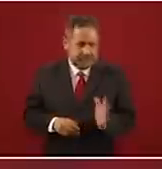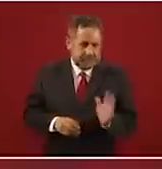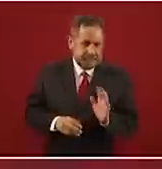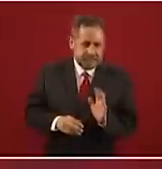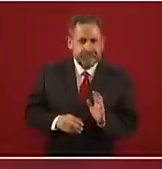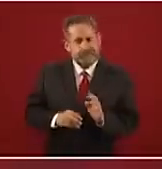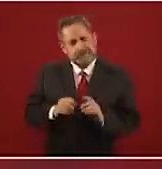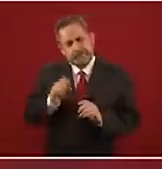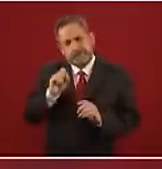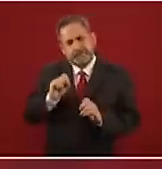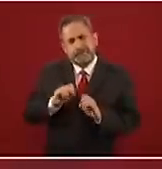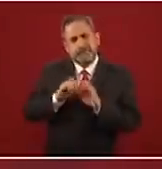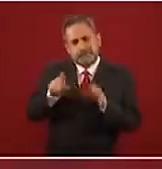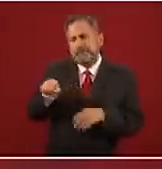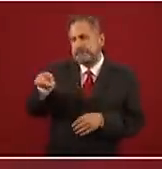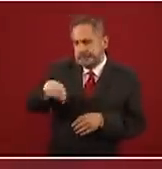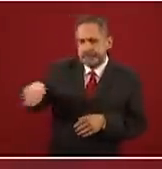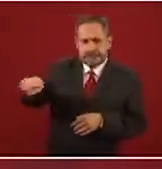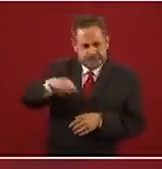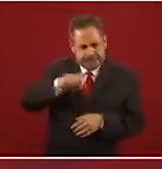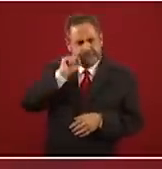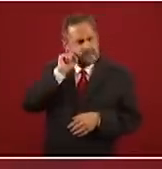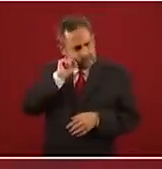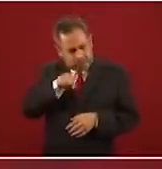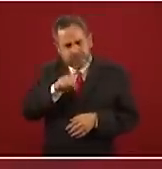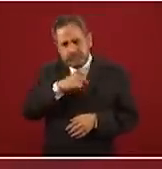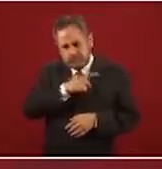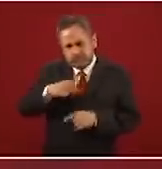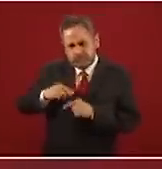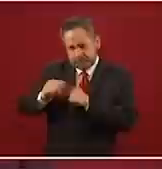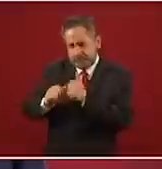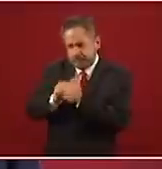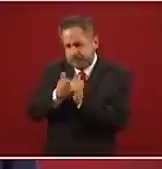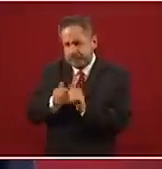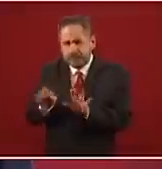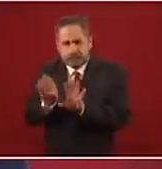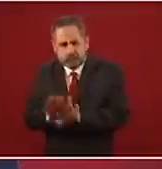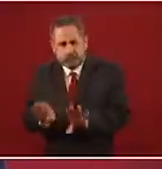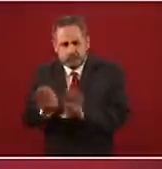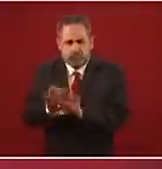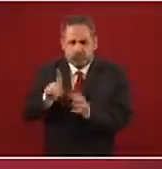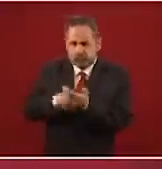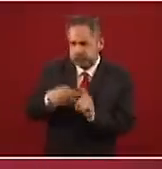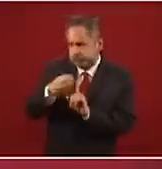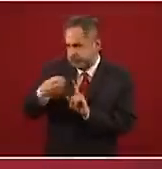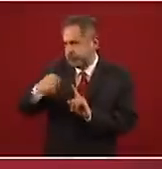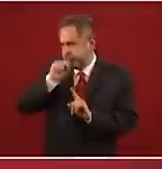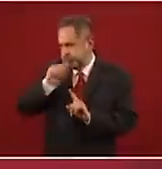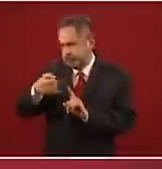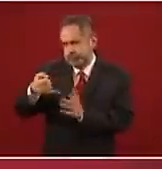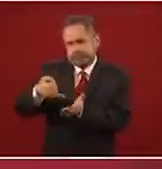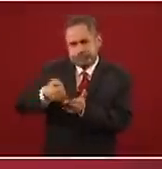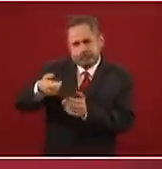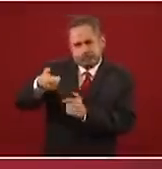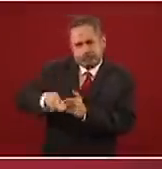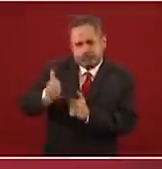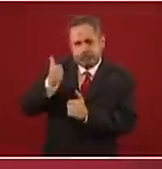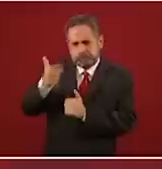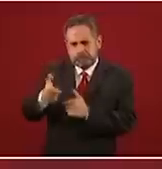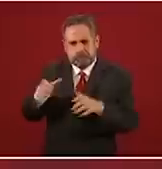los de la economía informal tienen que ir poco a poco, ¿no?, y hay que buscar que